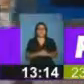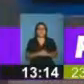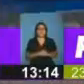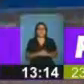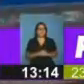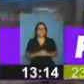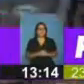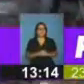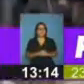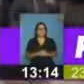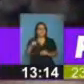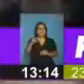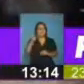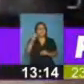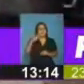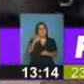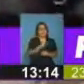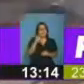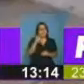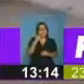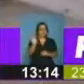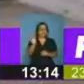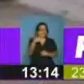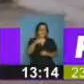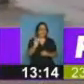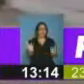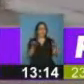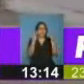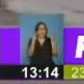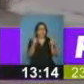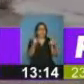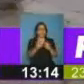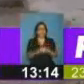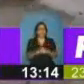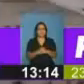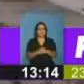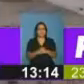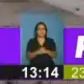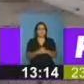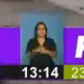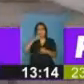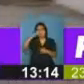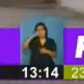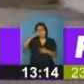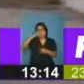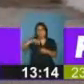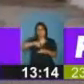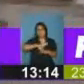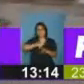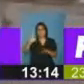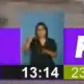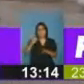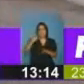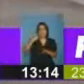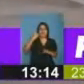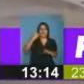YPF han habido aumentos, como todos sabrán, de los precios. Y nos dicen que la última vez que tuvieron gasoil